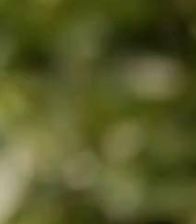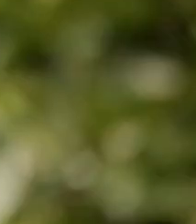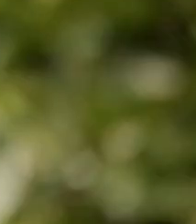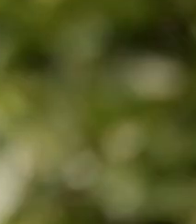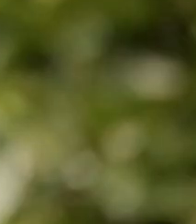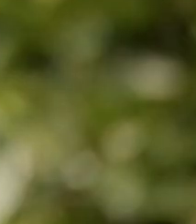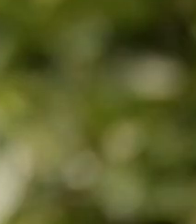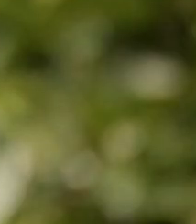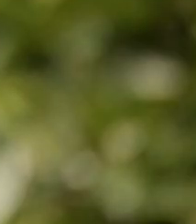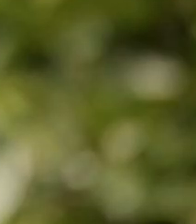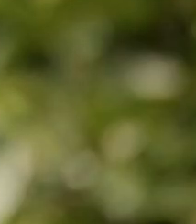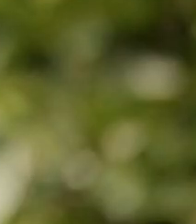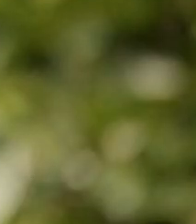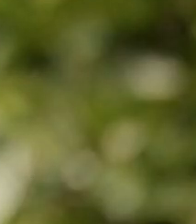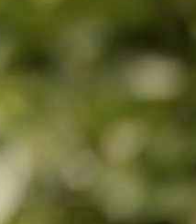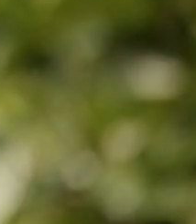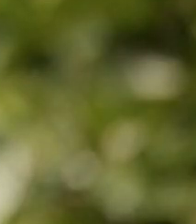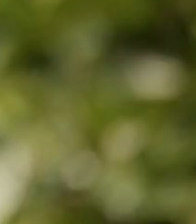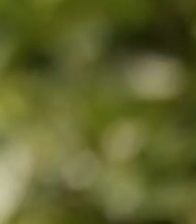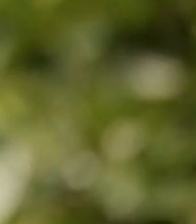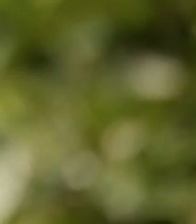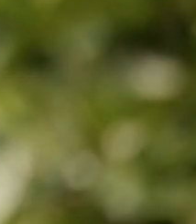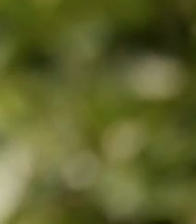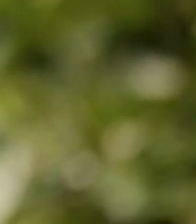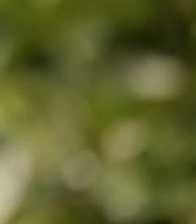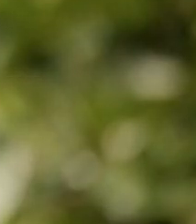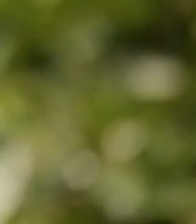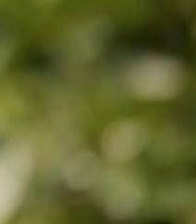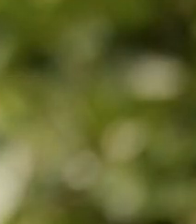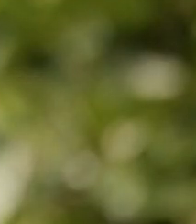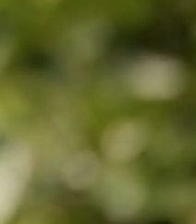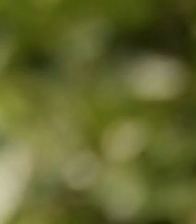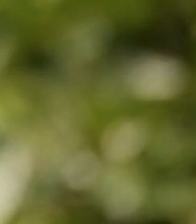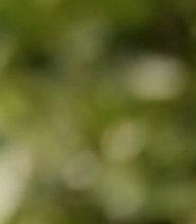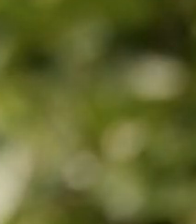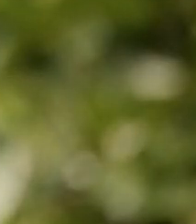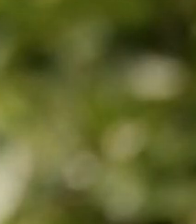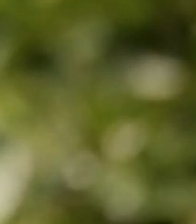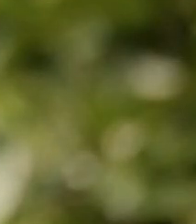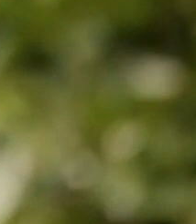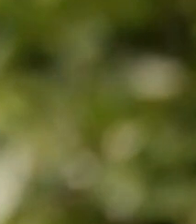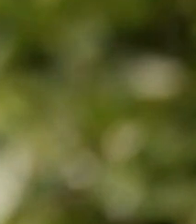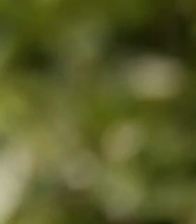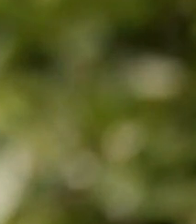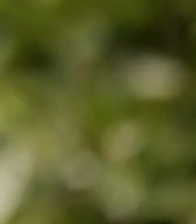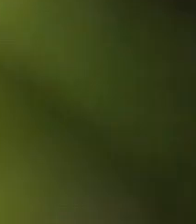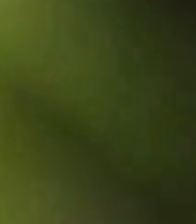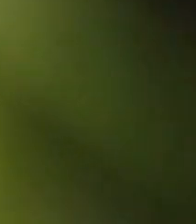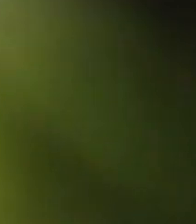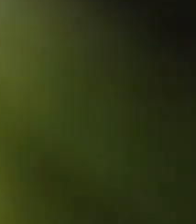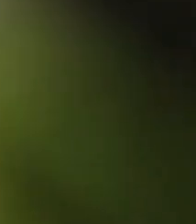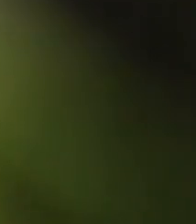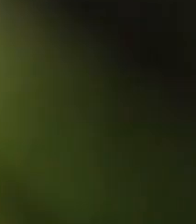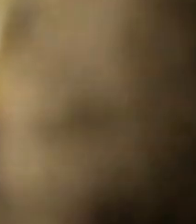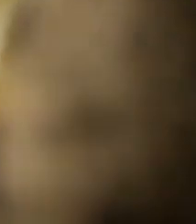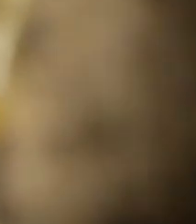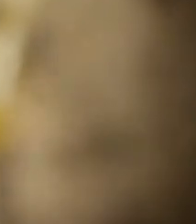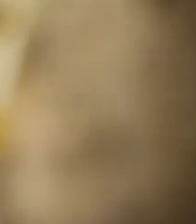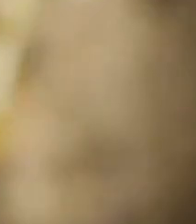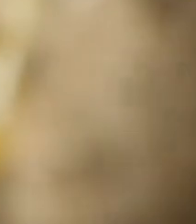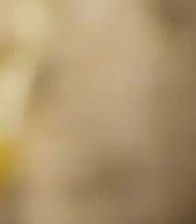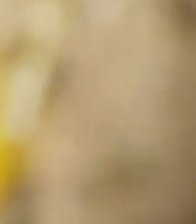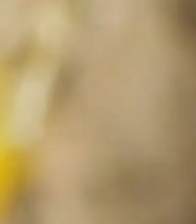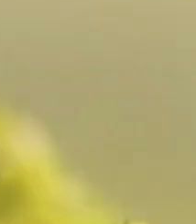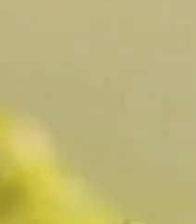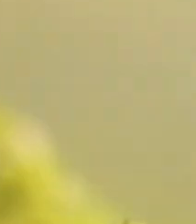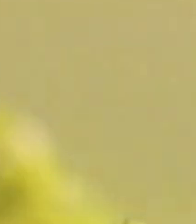humano. Yo creo que los anfibios nos están dando una historia de algo que puede ocurrir en el futuro. Cómo manejarlo es el reto realmente, ¿verdad? El jueves 13 de